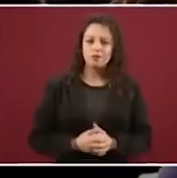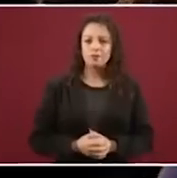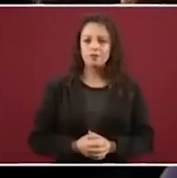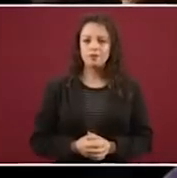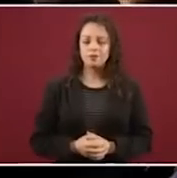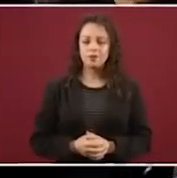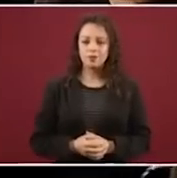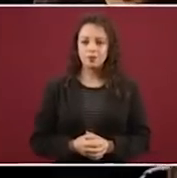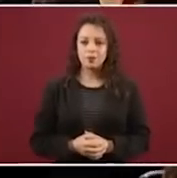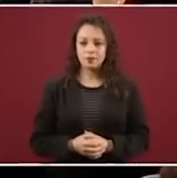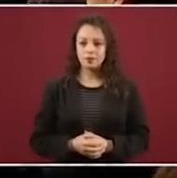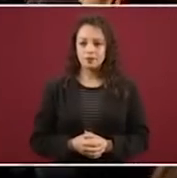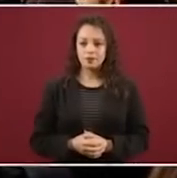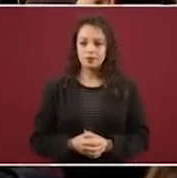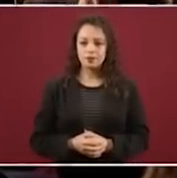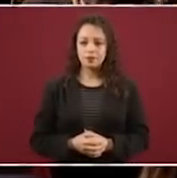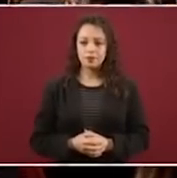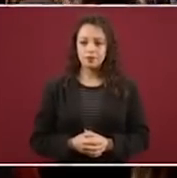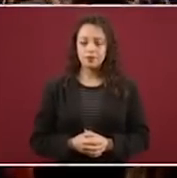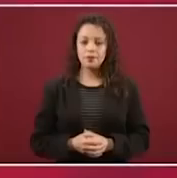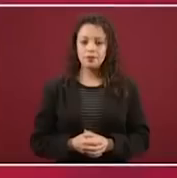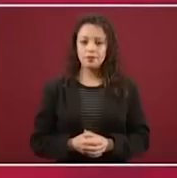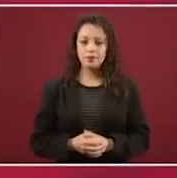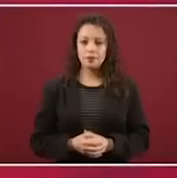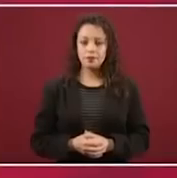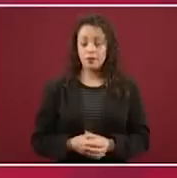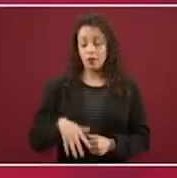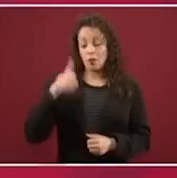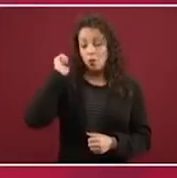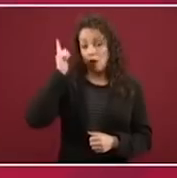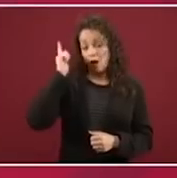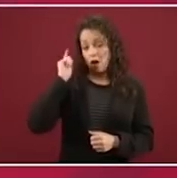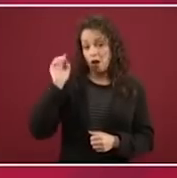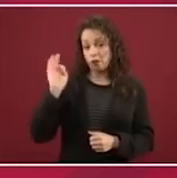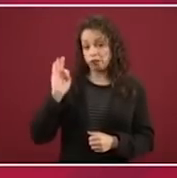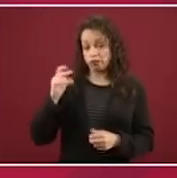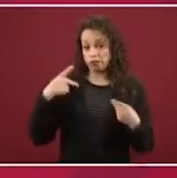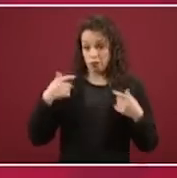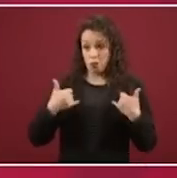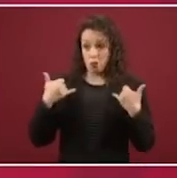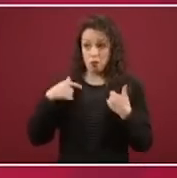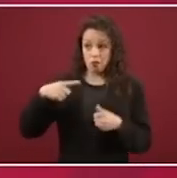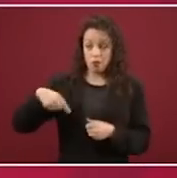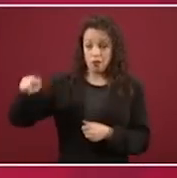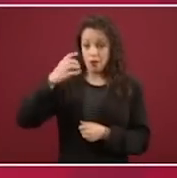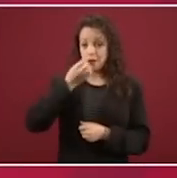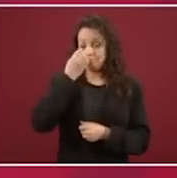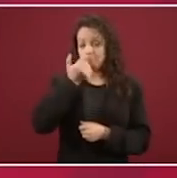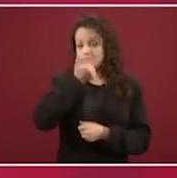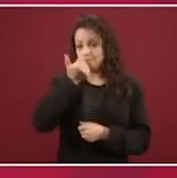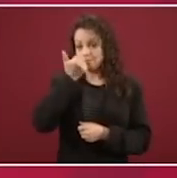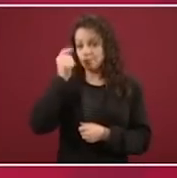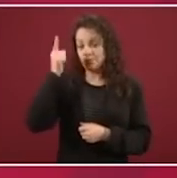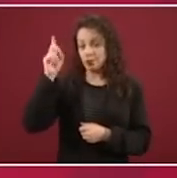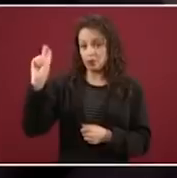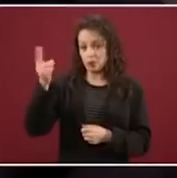Yo espero que los universitarios, en este caso los